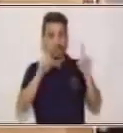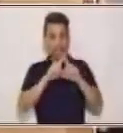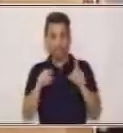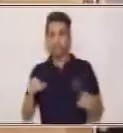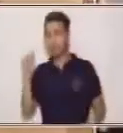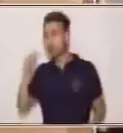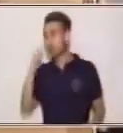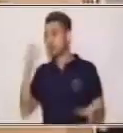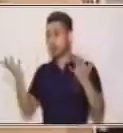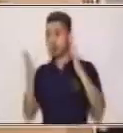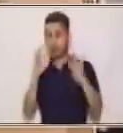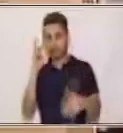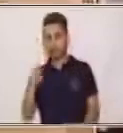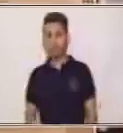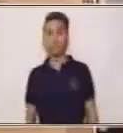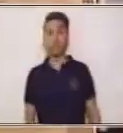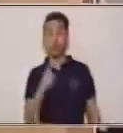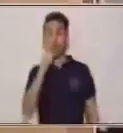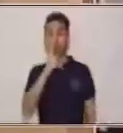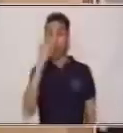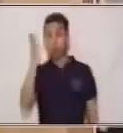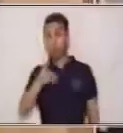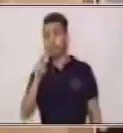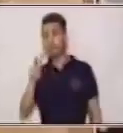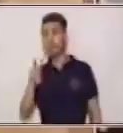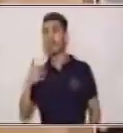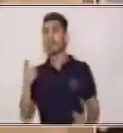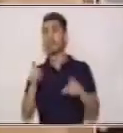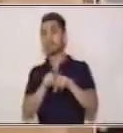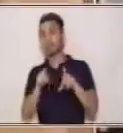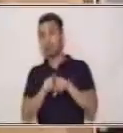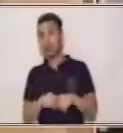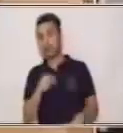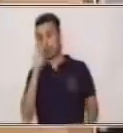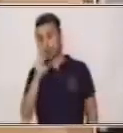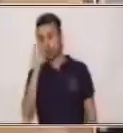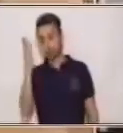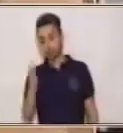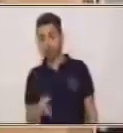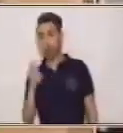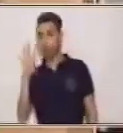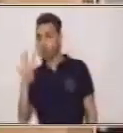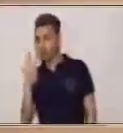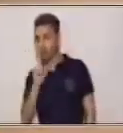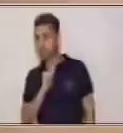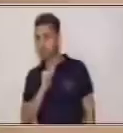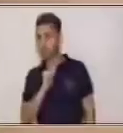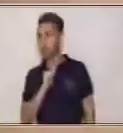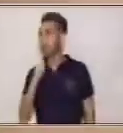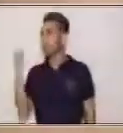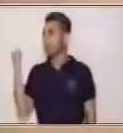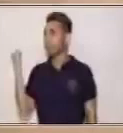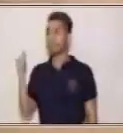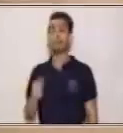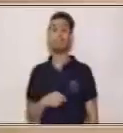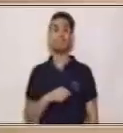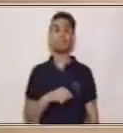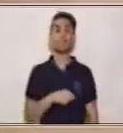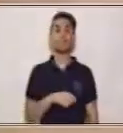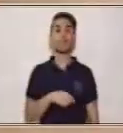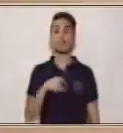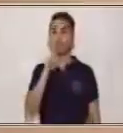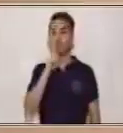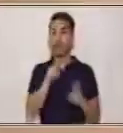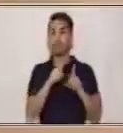3. Un medio es igual a 2/4. Ese medio es igual a 2/4 y también